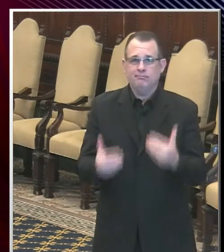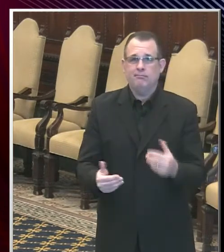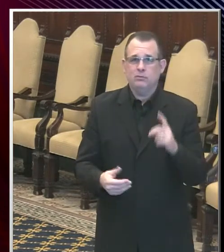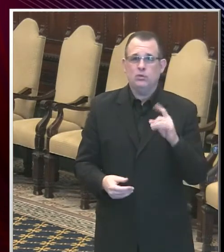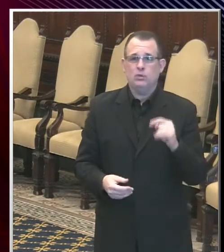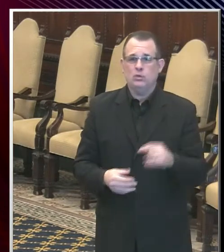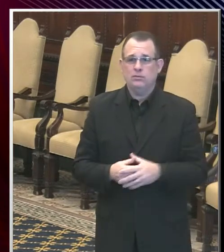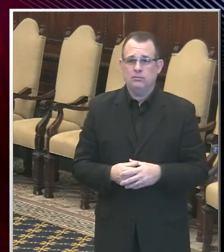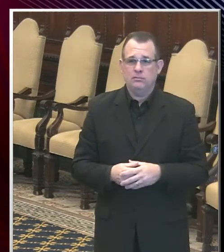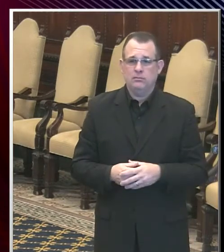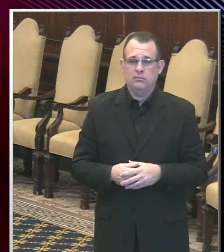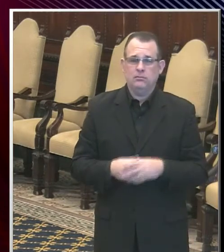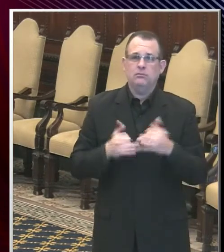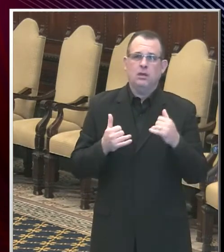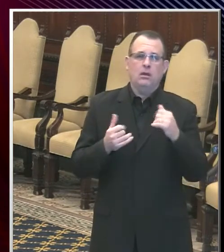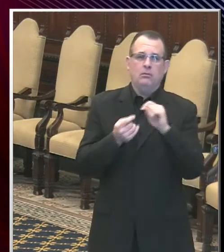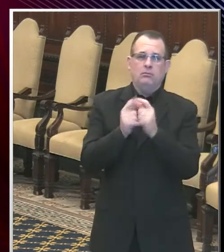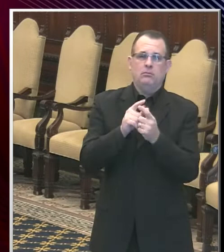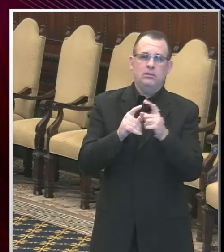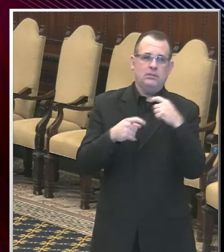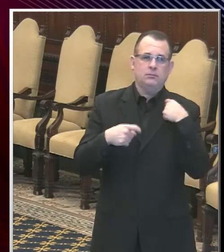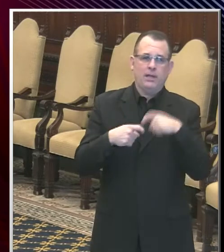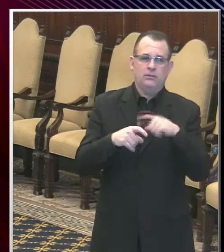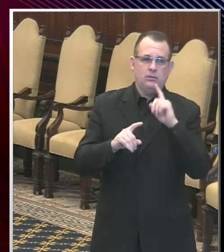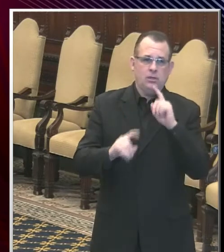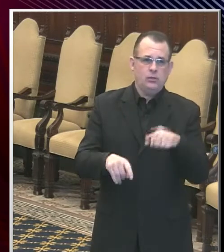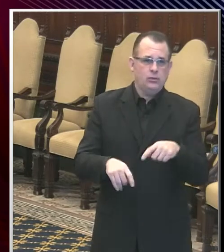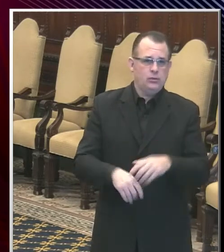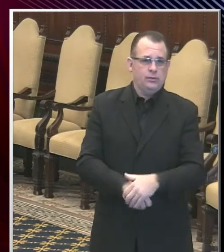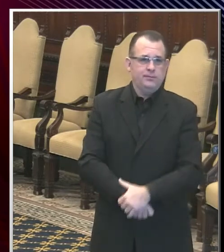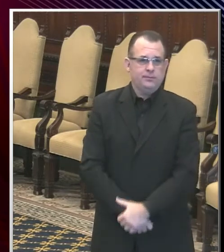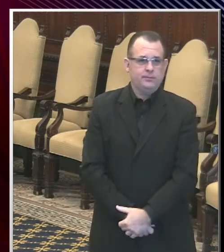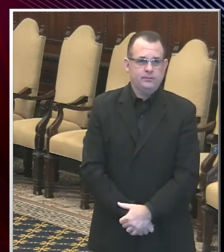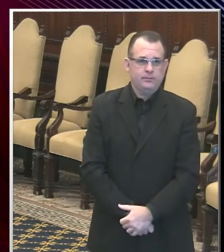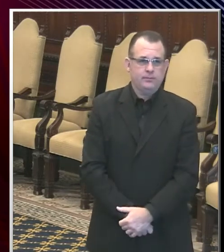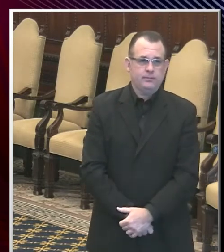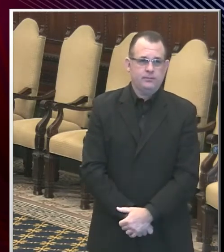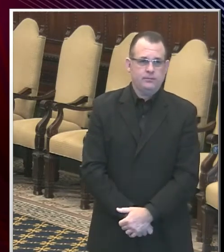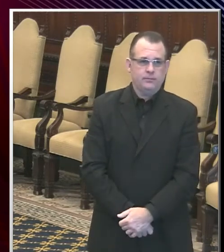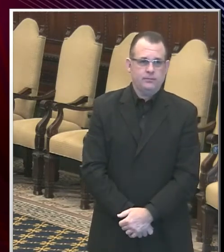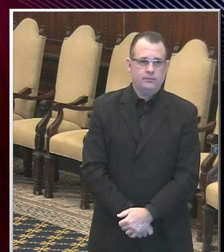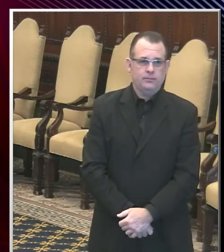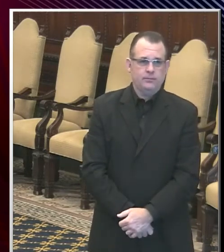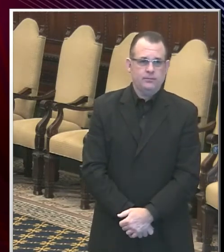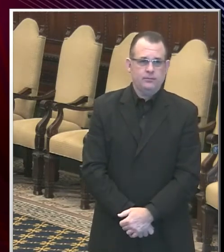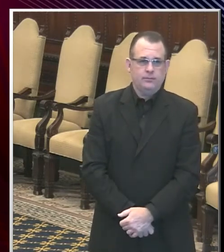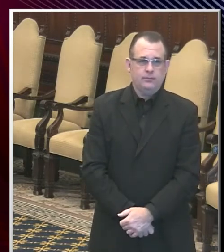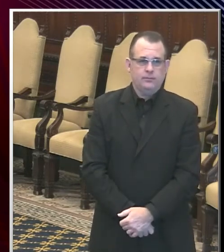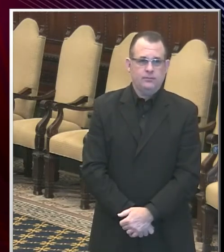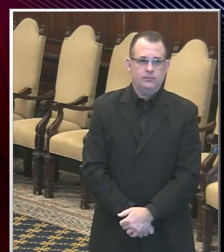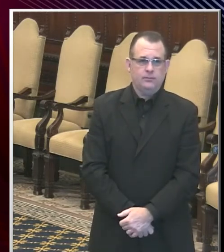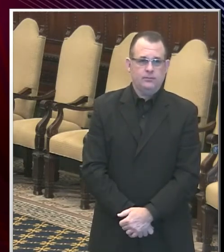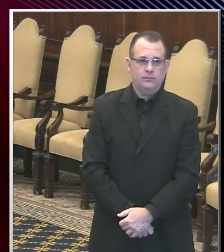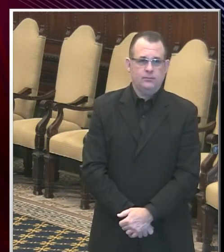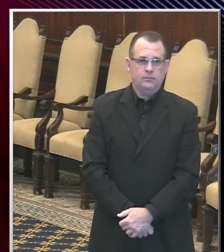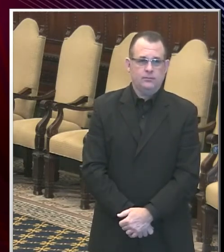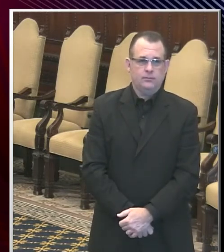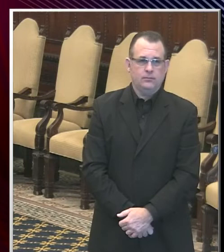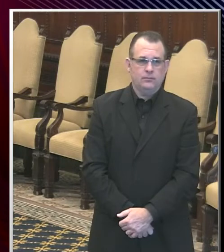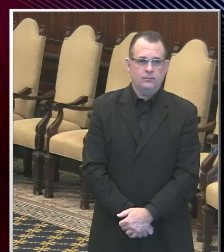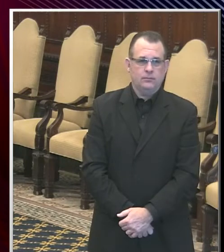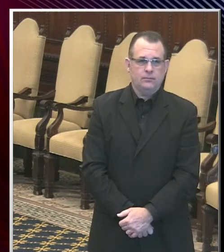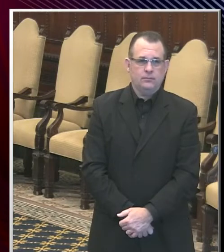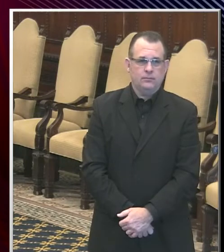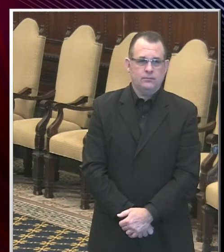más duro va a tener que ser el tener que cesar a los empleados y decirle a la gente que tiene que irse porque esos son los costos más altos para nosotros,